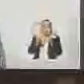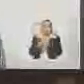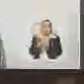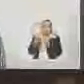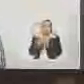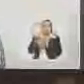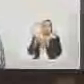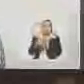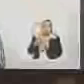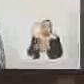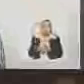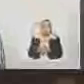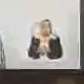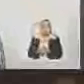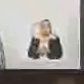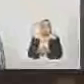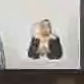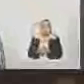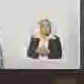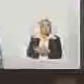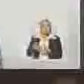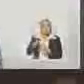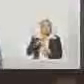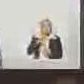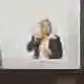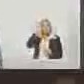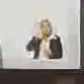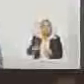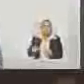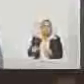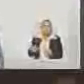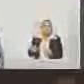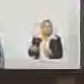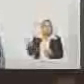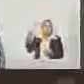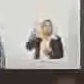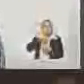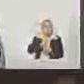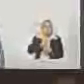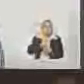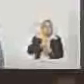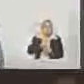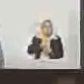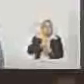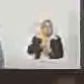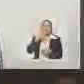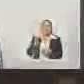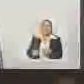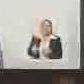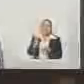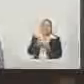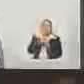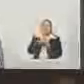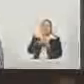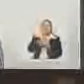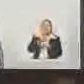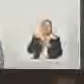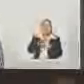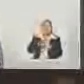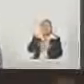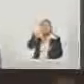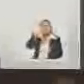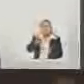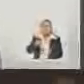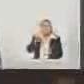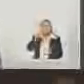de nuestra demarcación? ¿A qué debemos que no se haya hecho absolutamente nada por resolver el problema de agua,